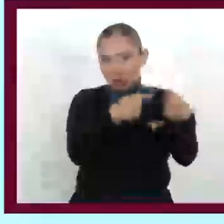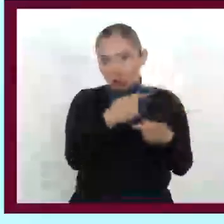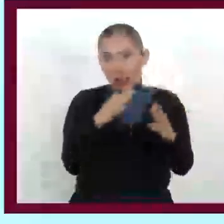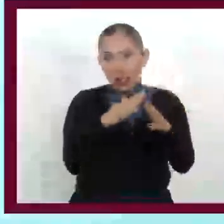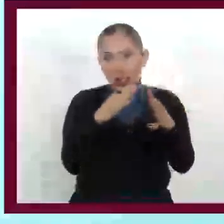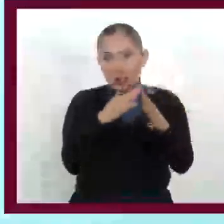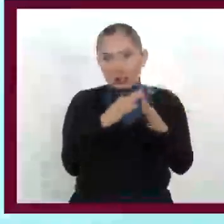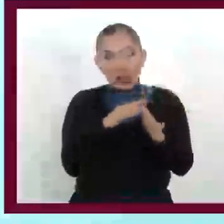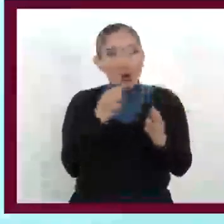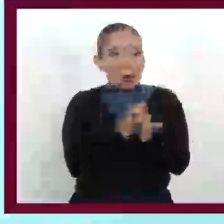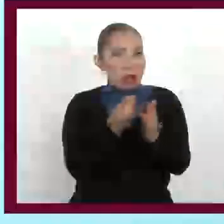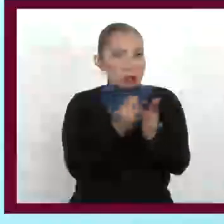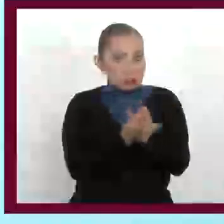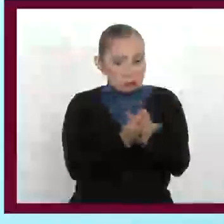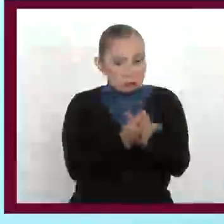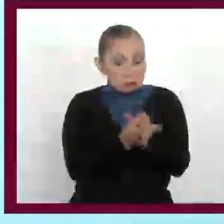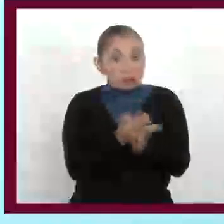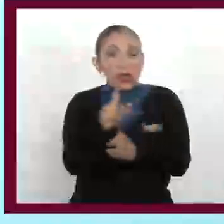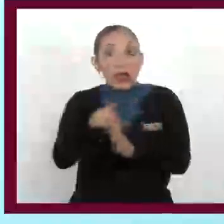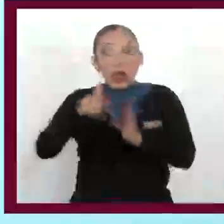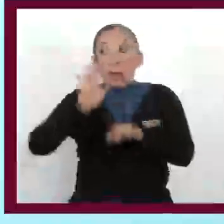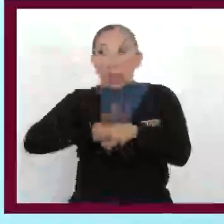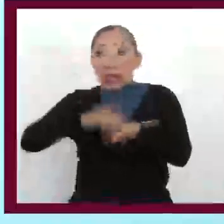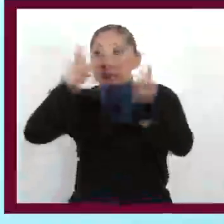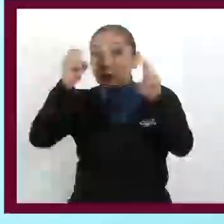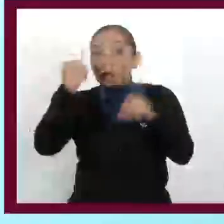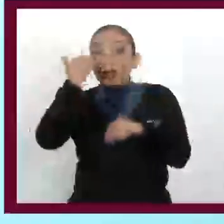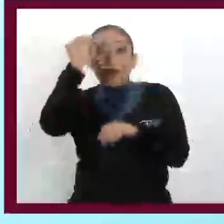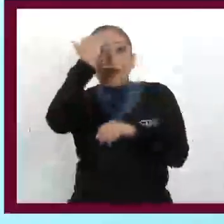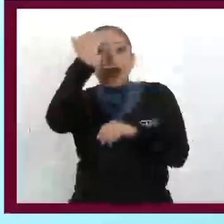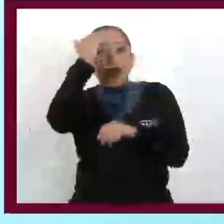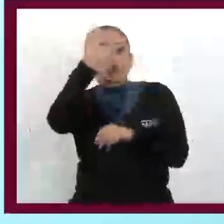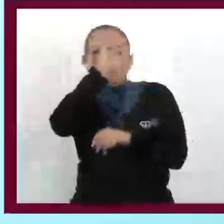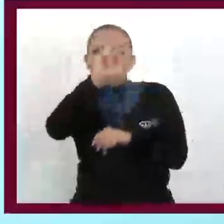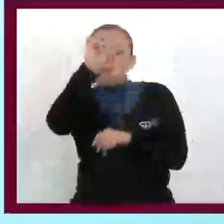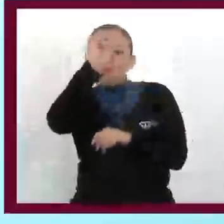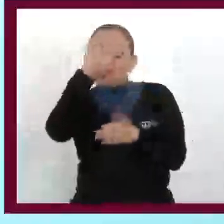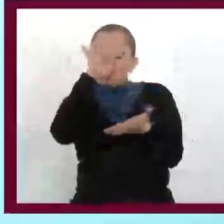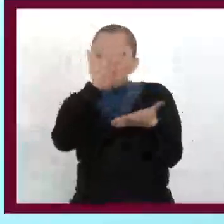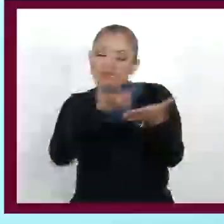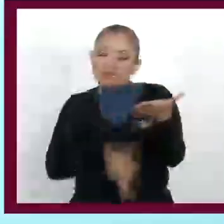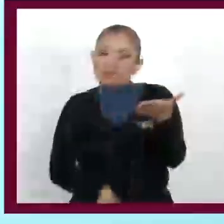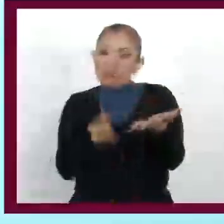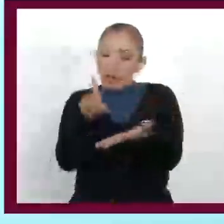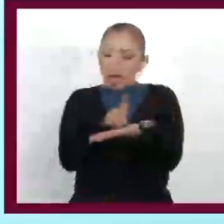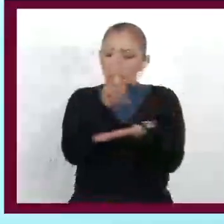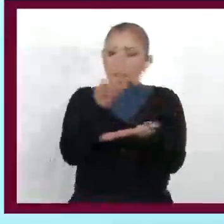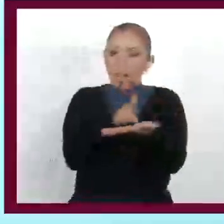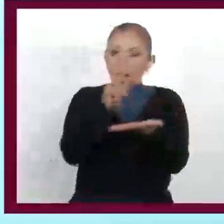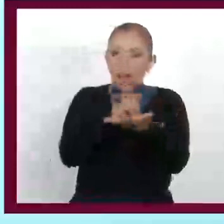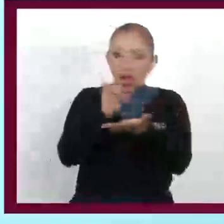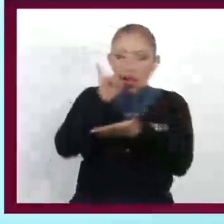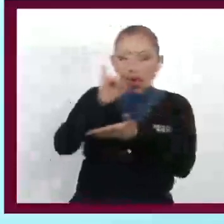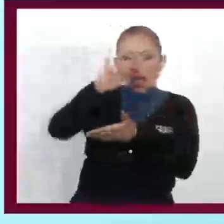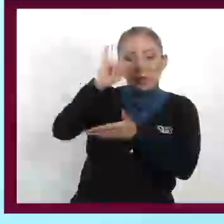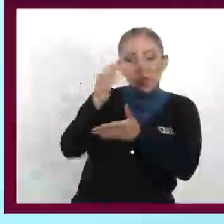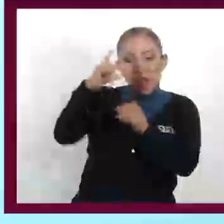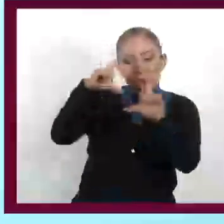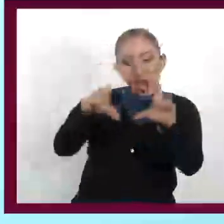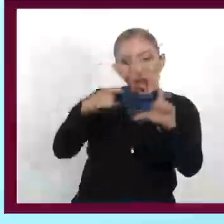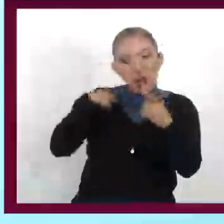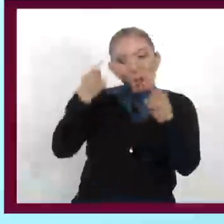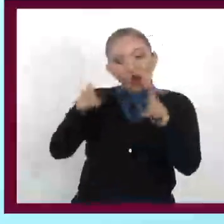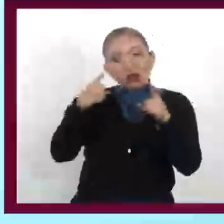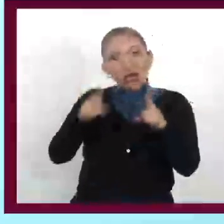la escuela. Si desean conocer más sobre este tema, les recomendamos leer el Diccionario por Imágenes de